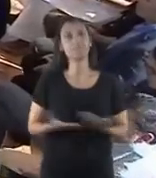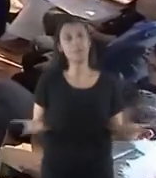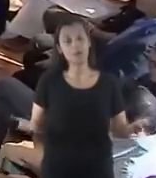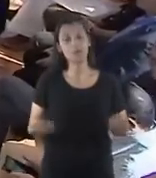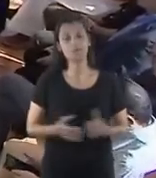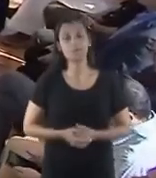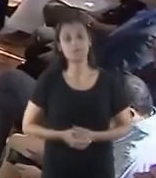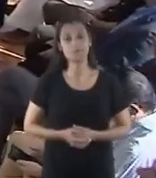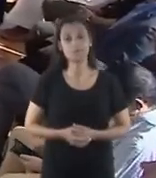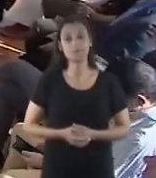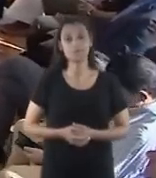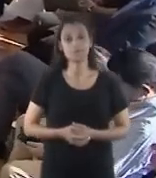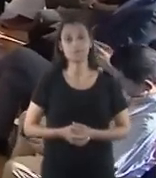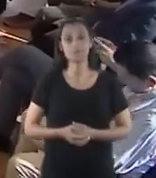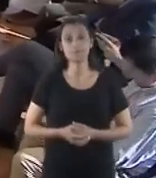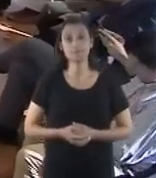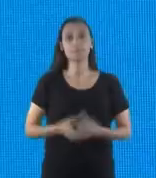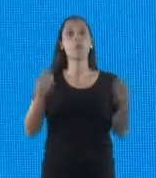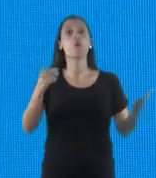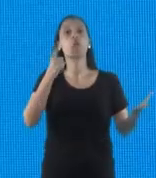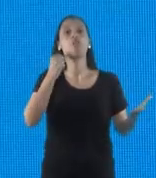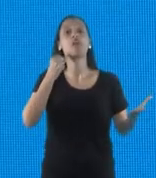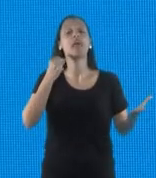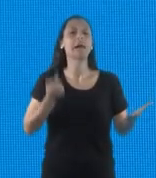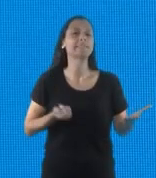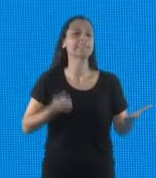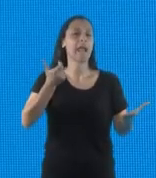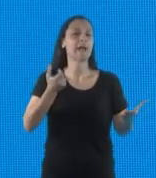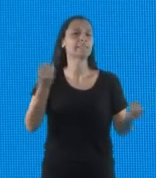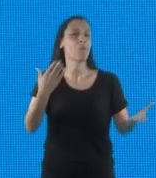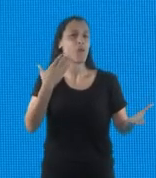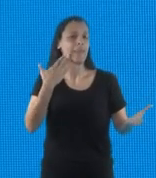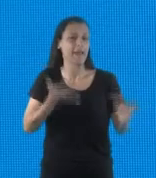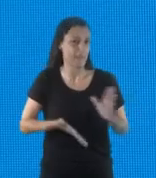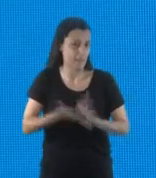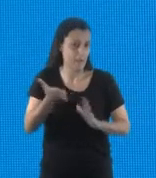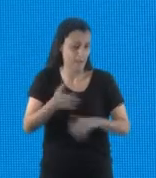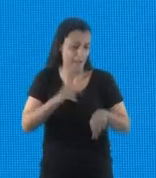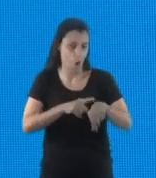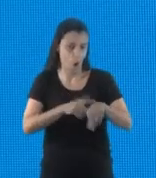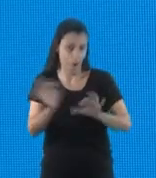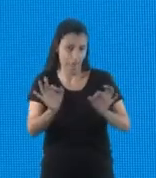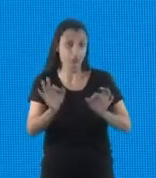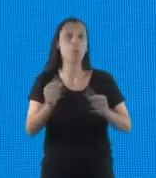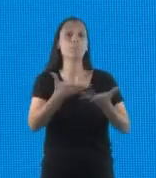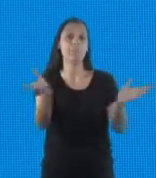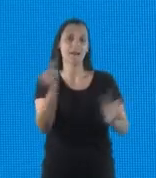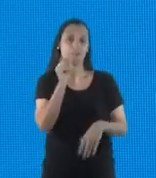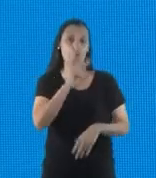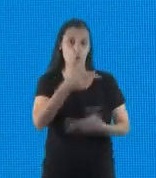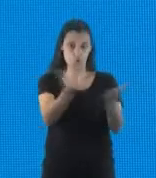Bueno, muy buenos días, casi buenas tardes para todos y todas.